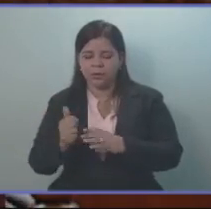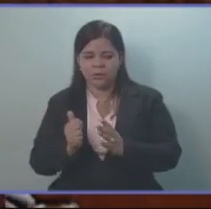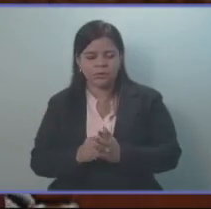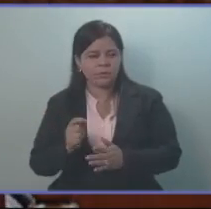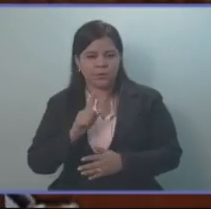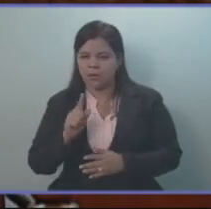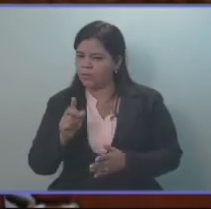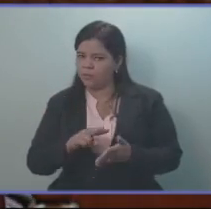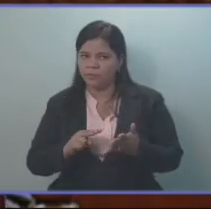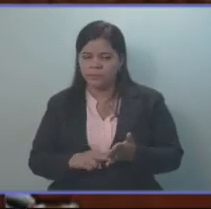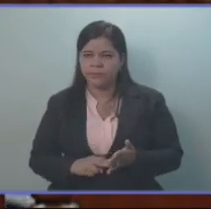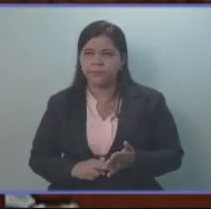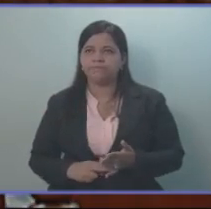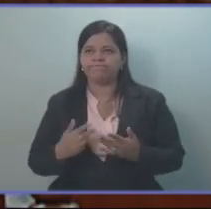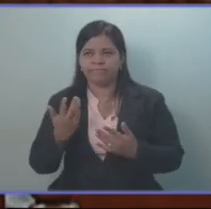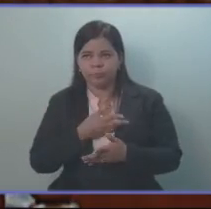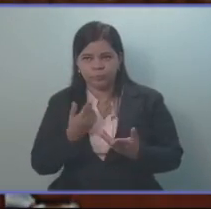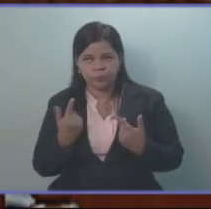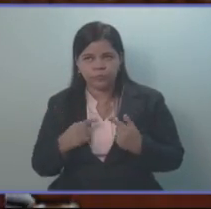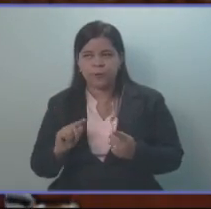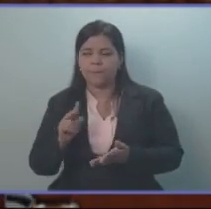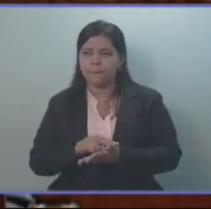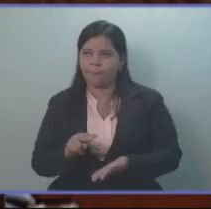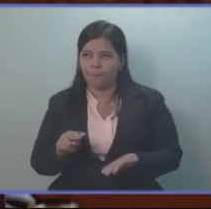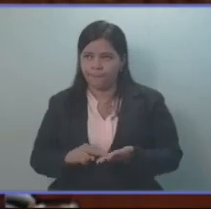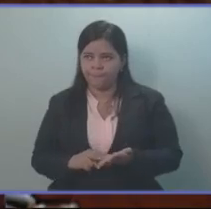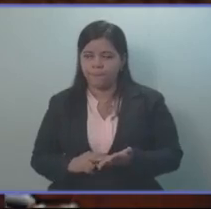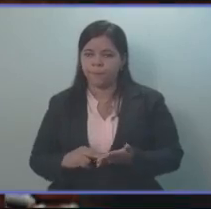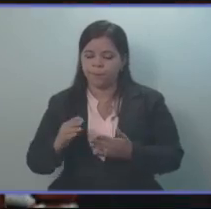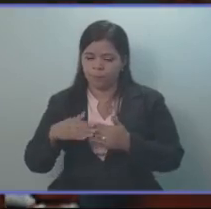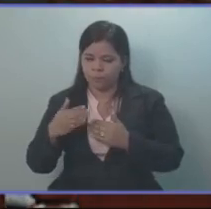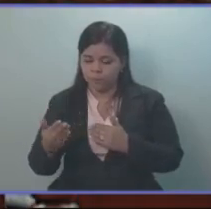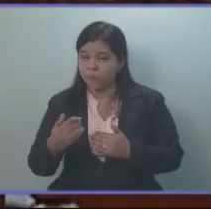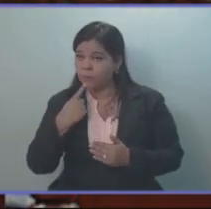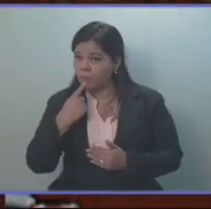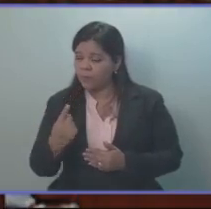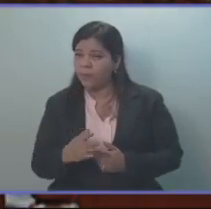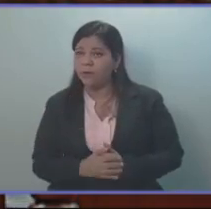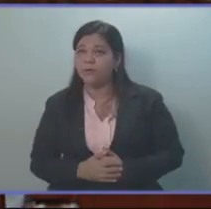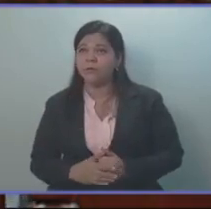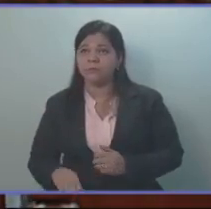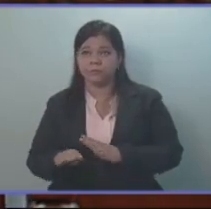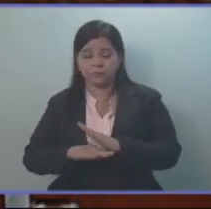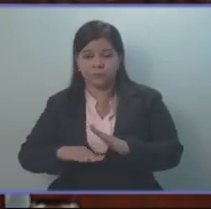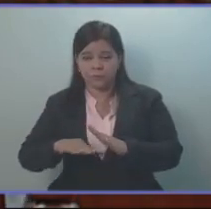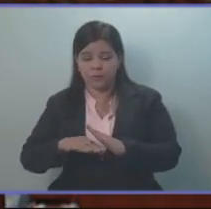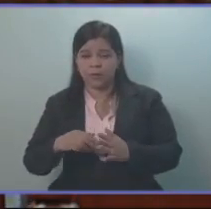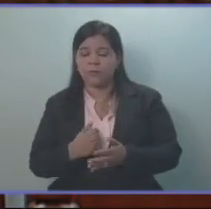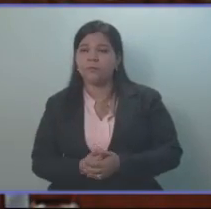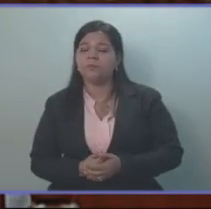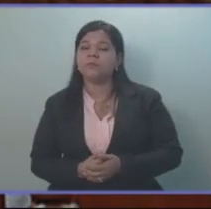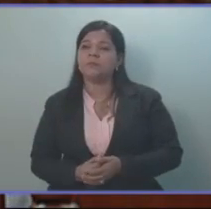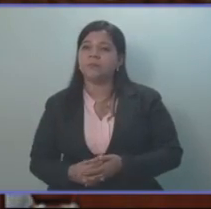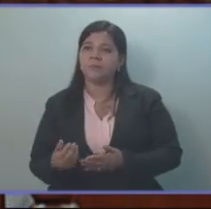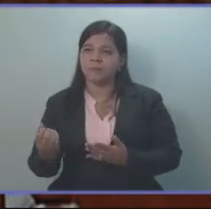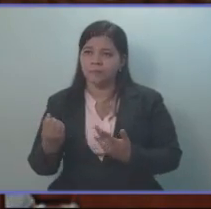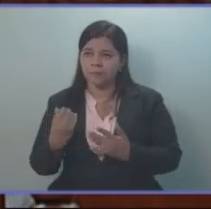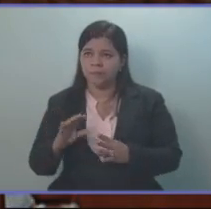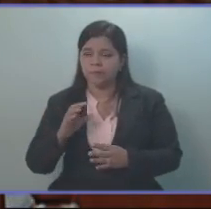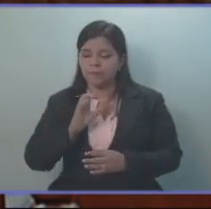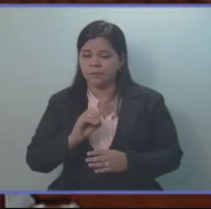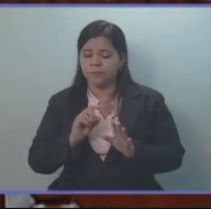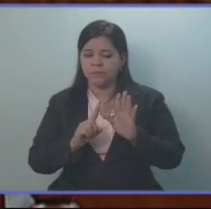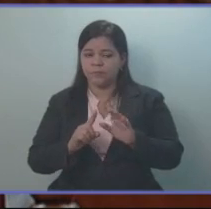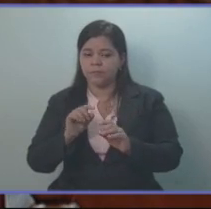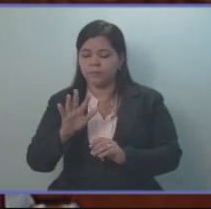omitir. Y continuamos con la lectura más adelante, cuando dice que de conformidad a nota